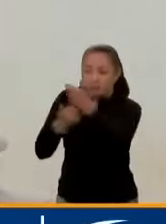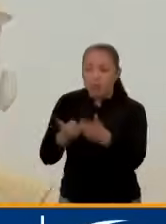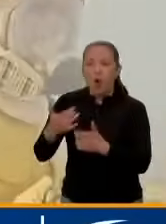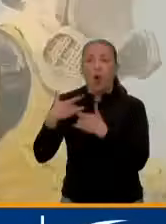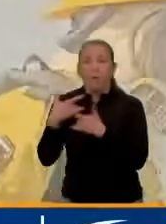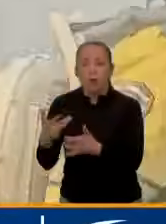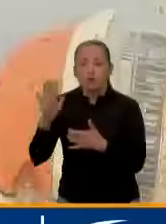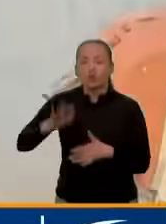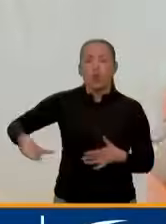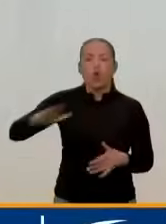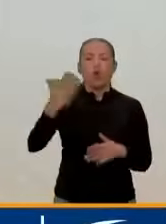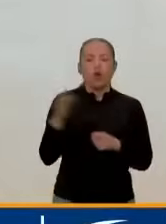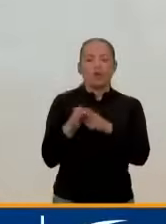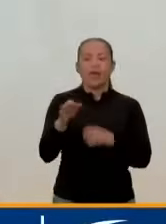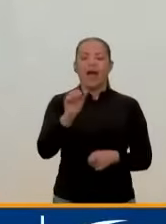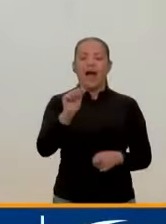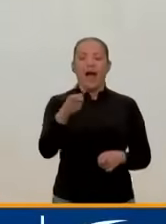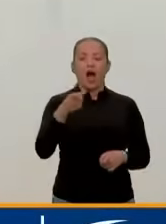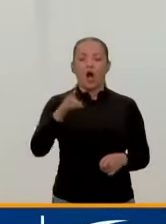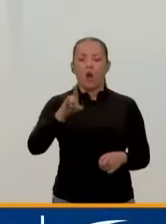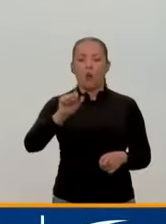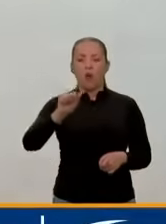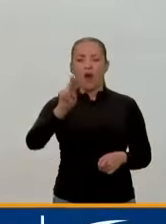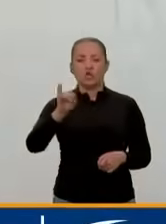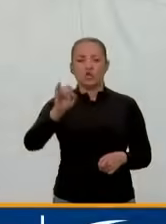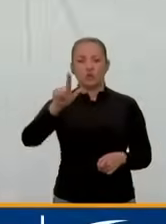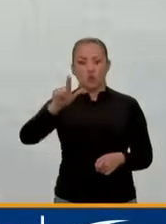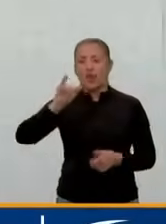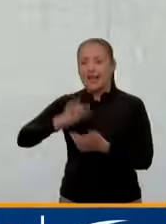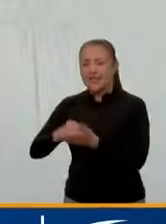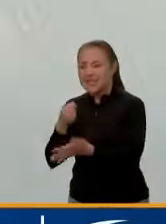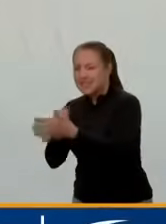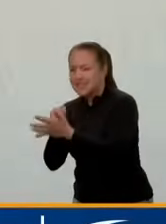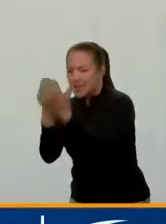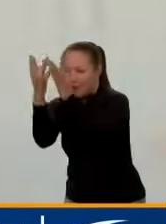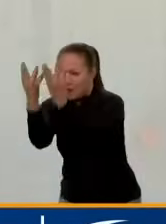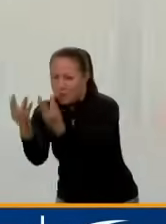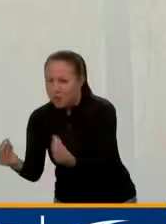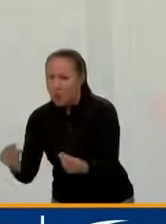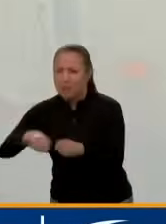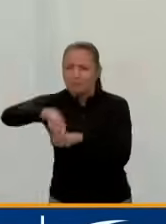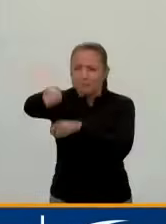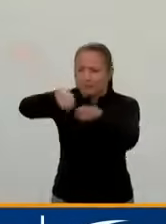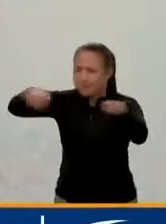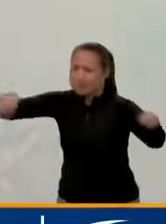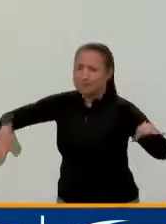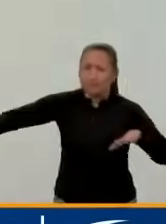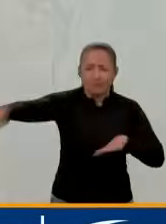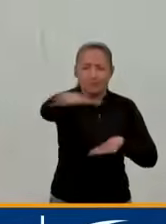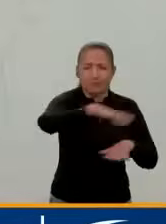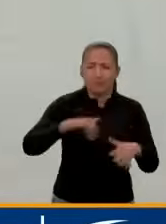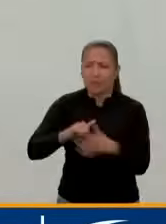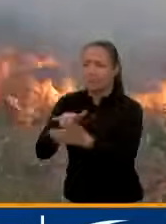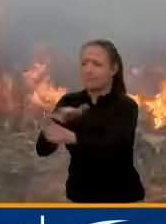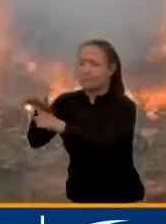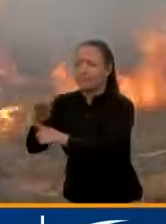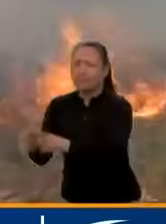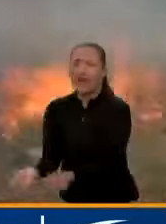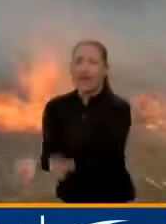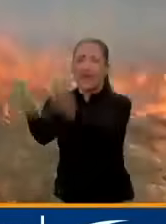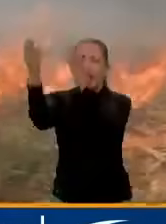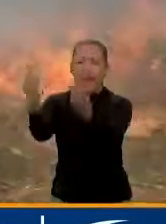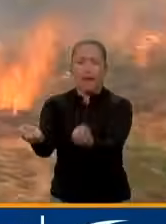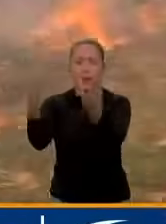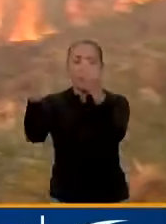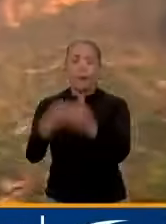Agua Azul por sofocar las llamas de este incendio, centenares de hectáreas de bosque se están quemando. En la